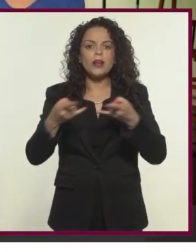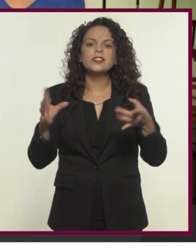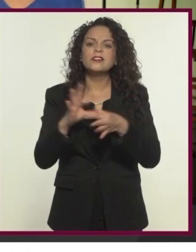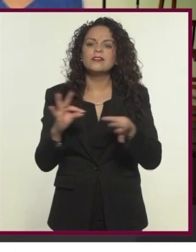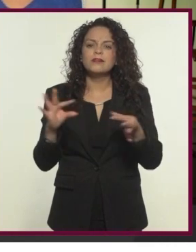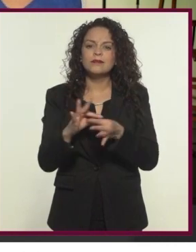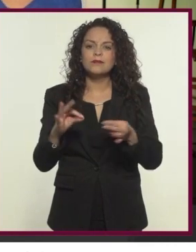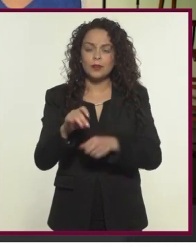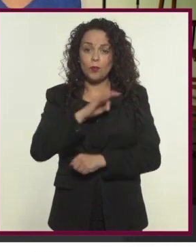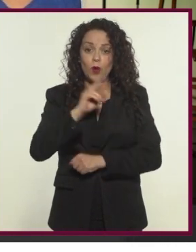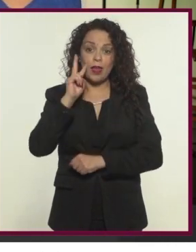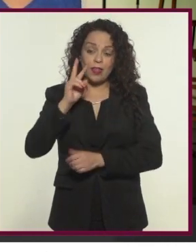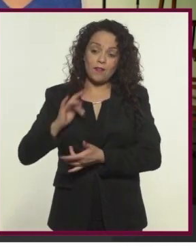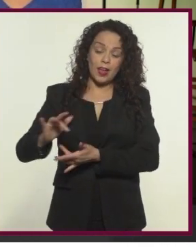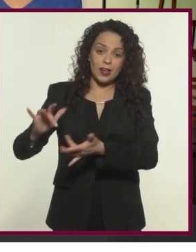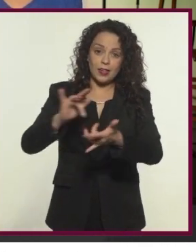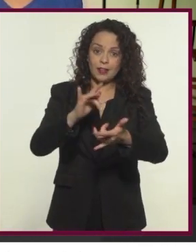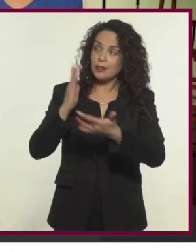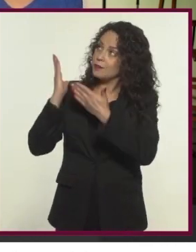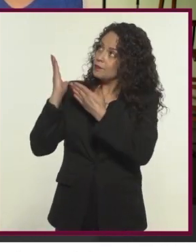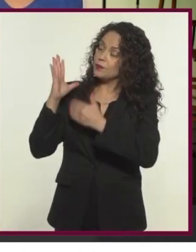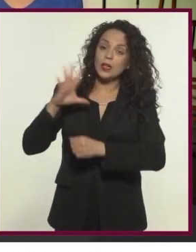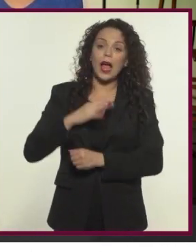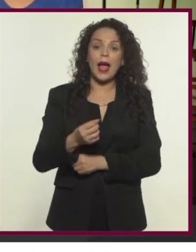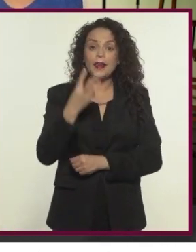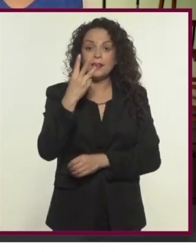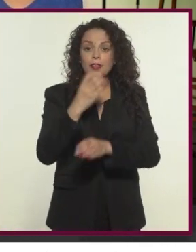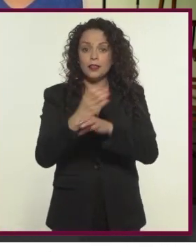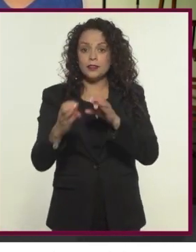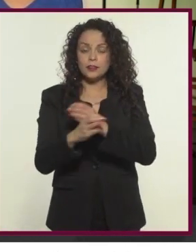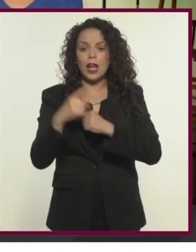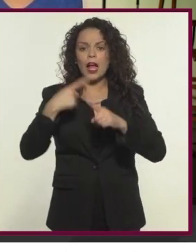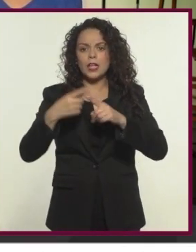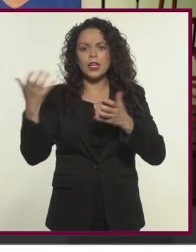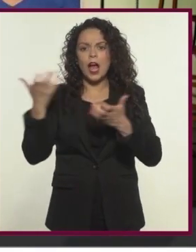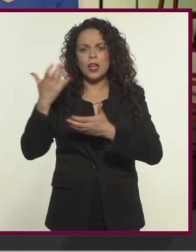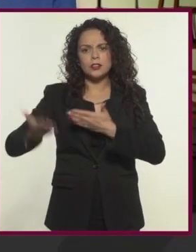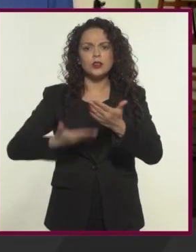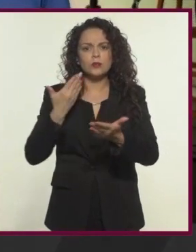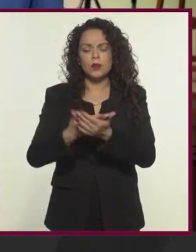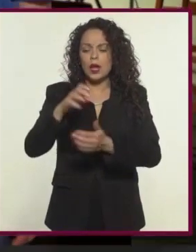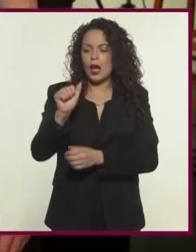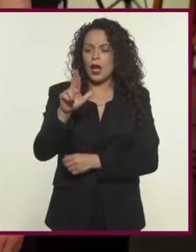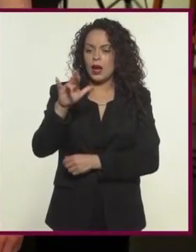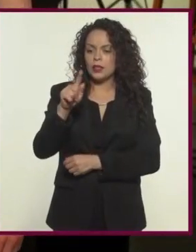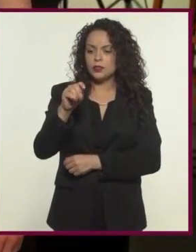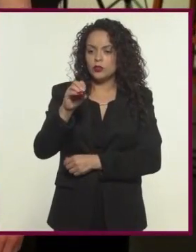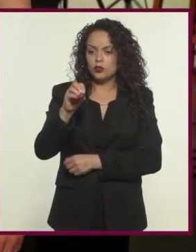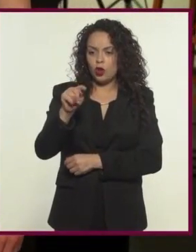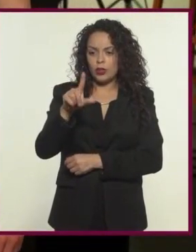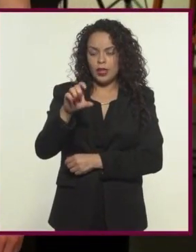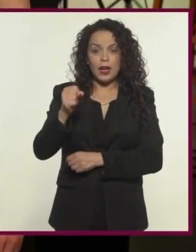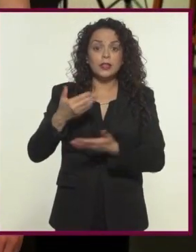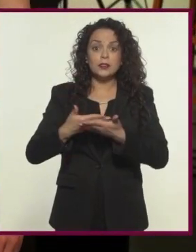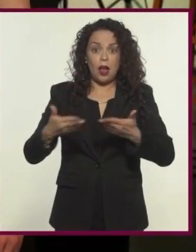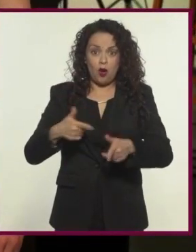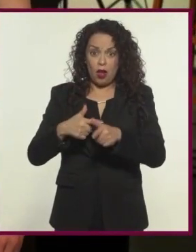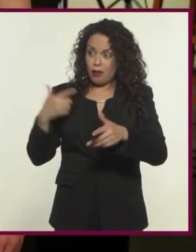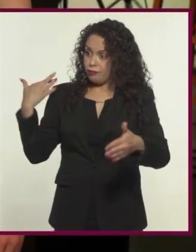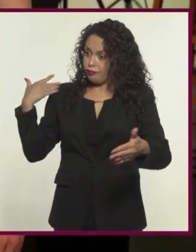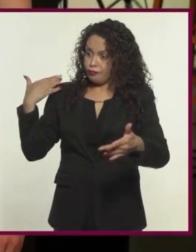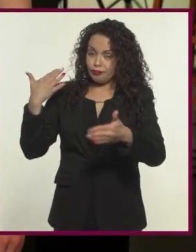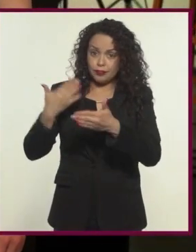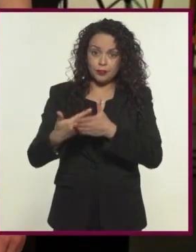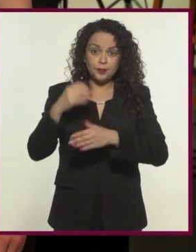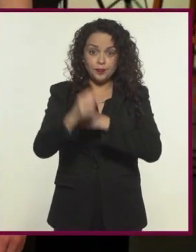redes sociales. De acuerdo a esta, se sigue la estructura de 3 actos propuesta por Aristóteles y que predomina hasta nuestros días.